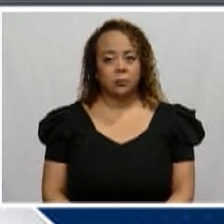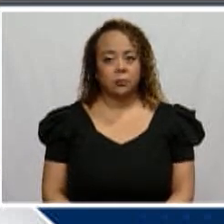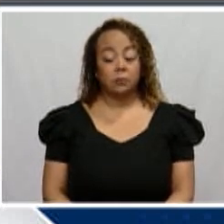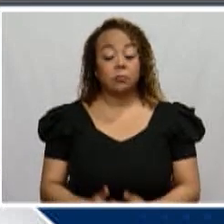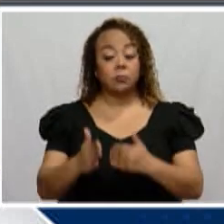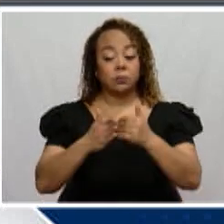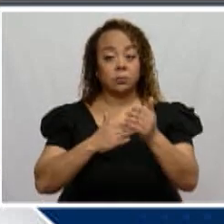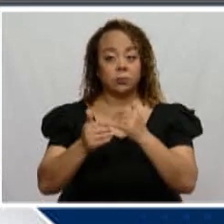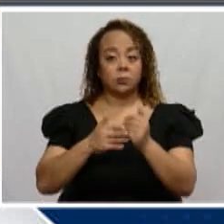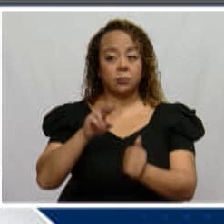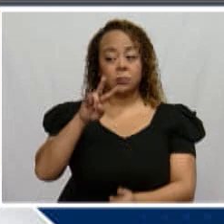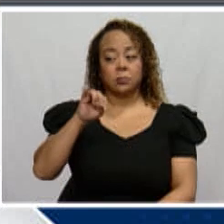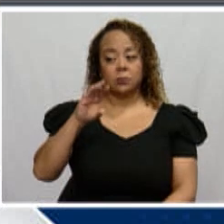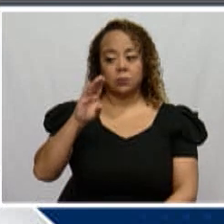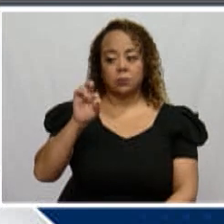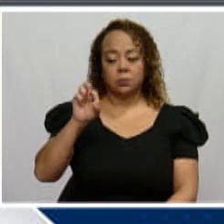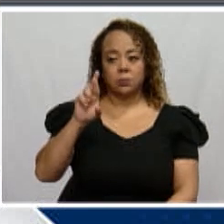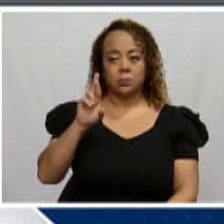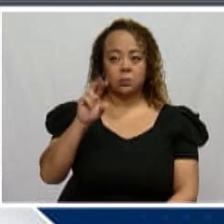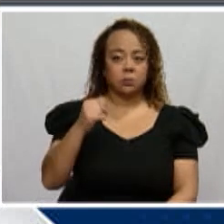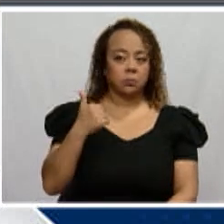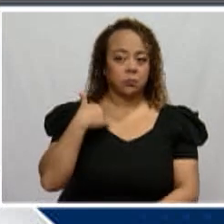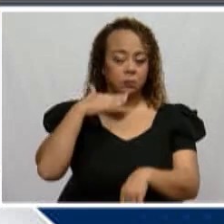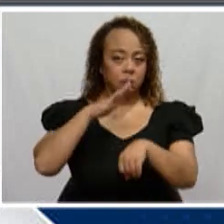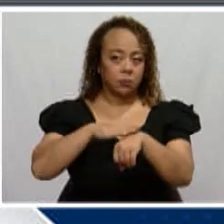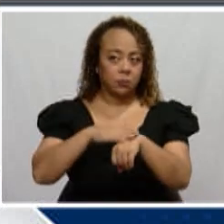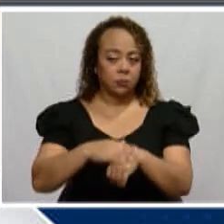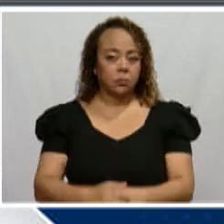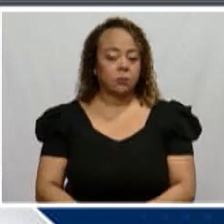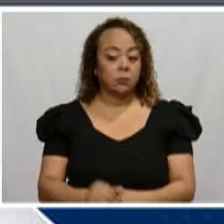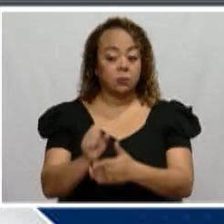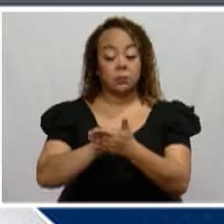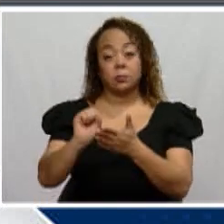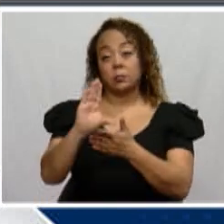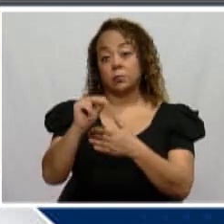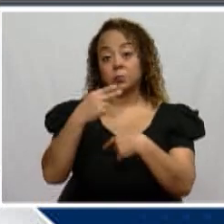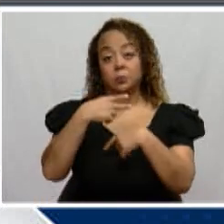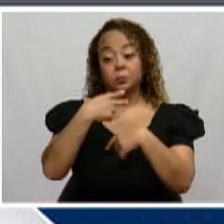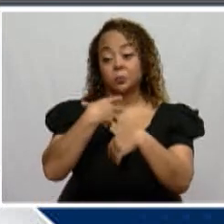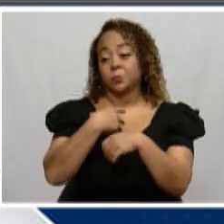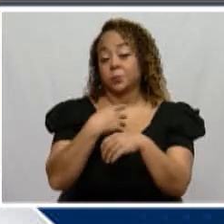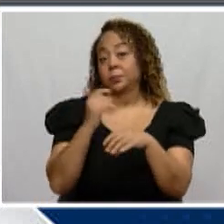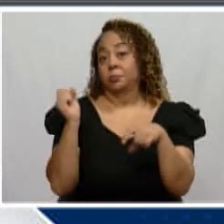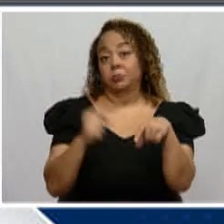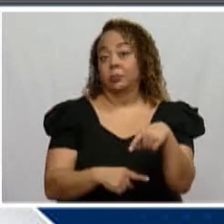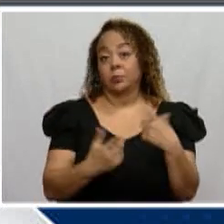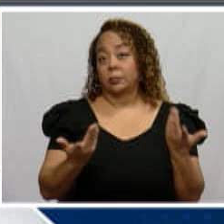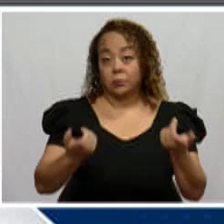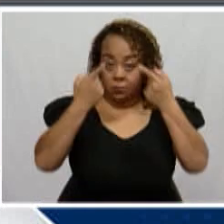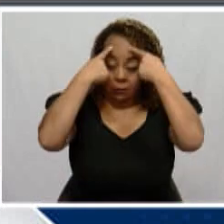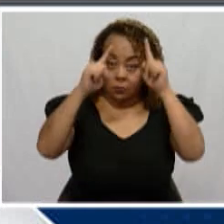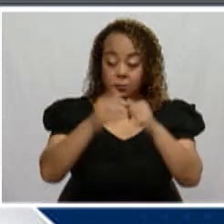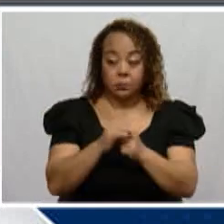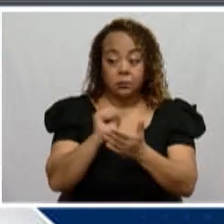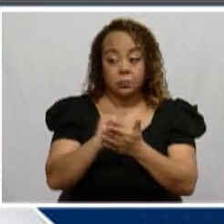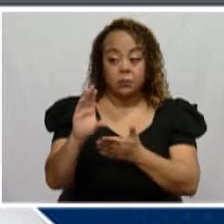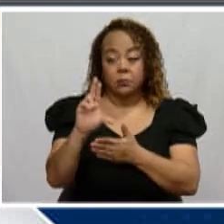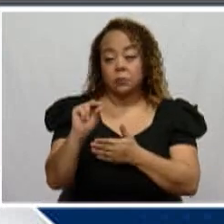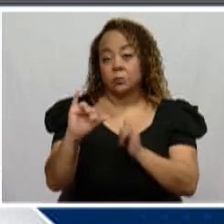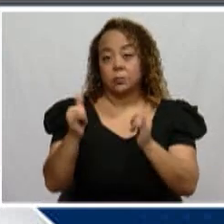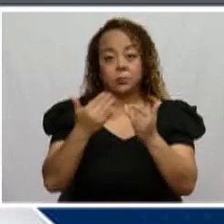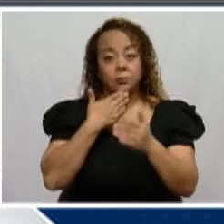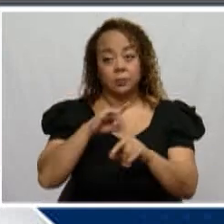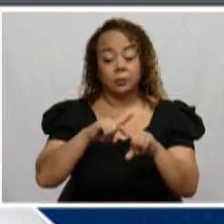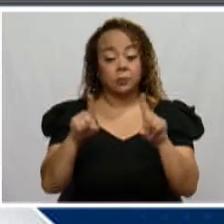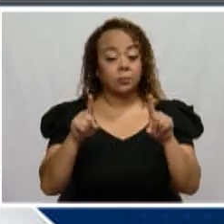Víctor No necesariamente tenga la culpa desde que San Carlos no meta goles porque San Carlos no juega del todo mal pero